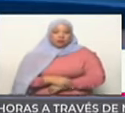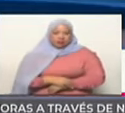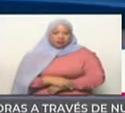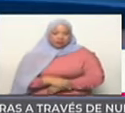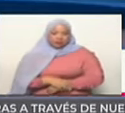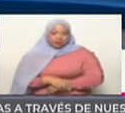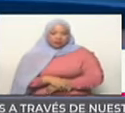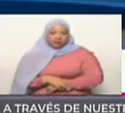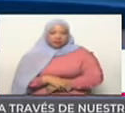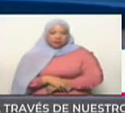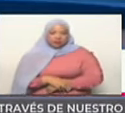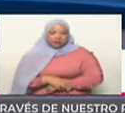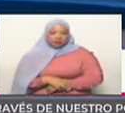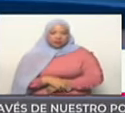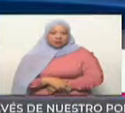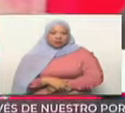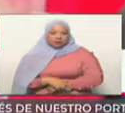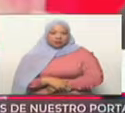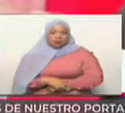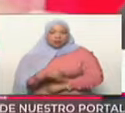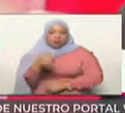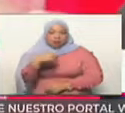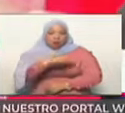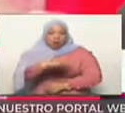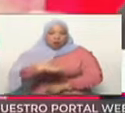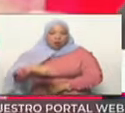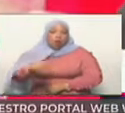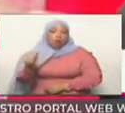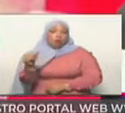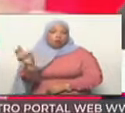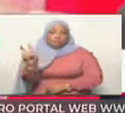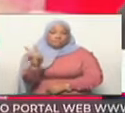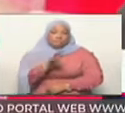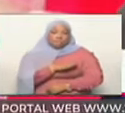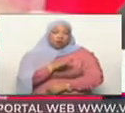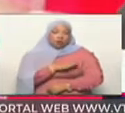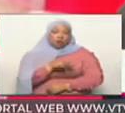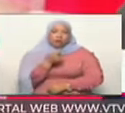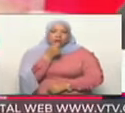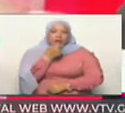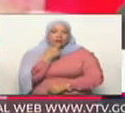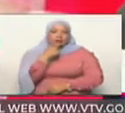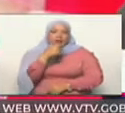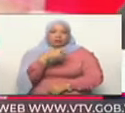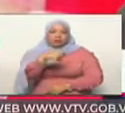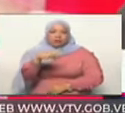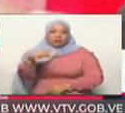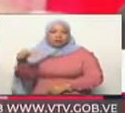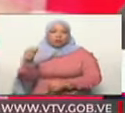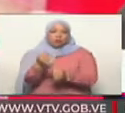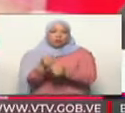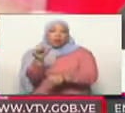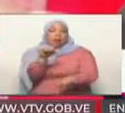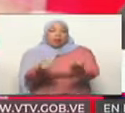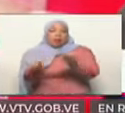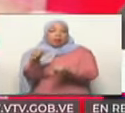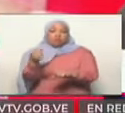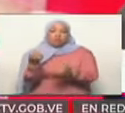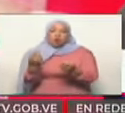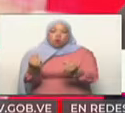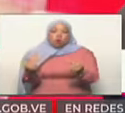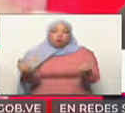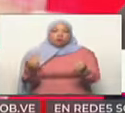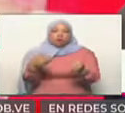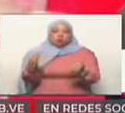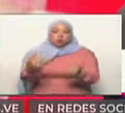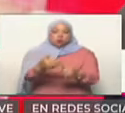Oceanográfico. Bueno, primero que las aguas del oriente venezolano son unas aguas ricas, ricas en nutrientes, donde los